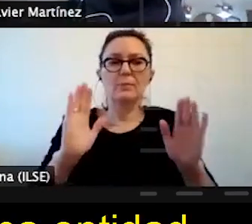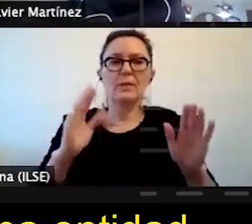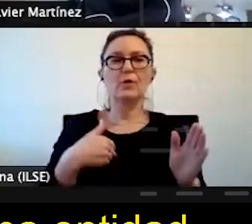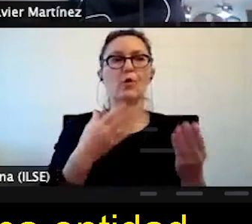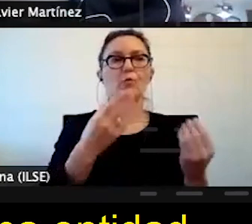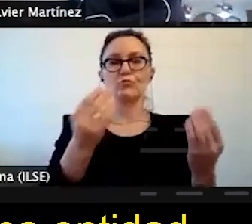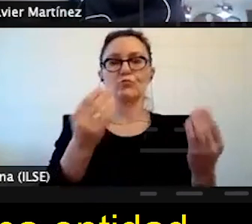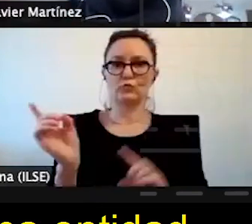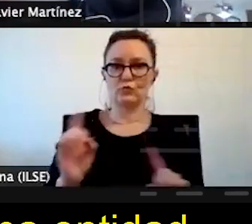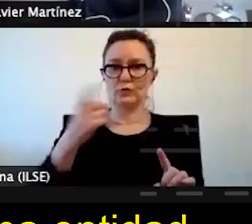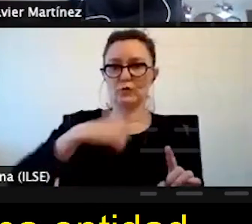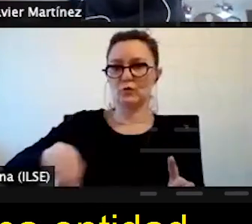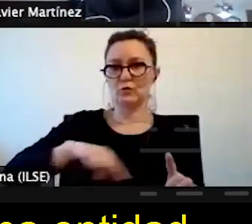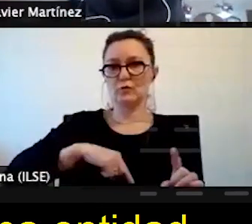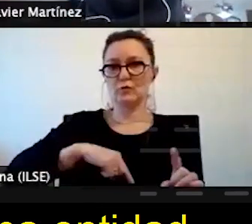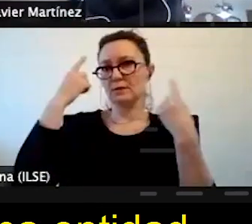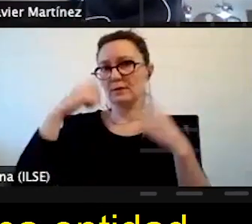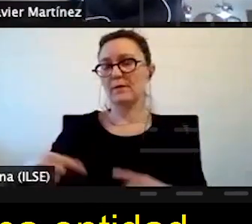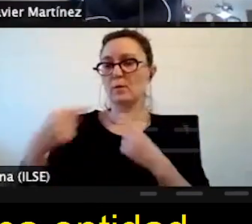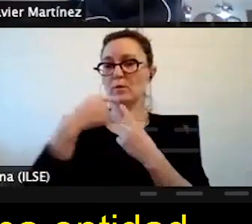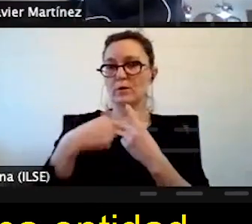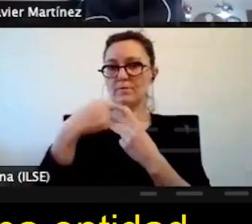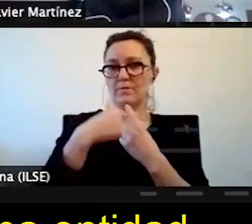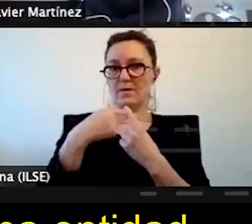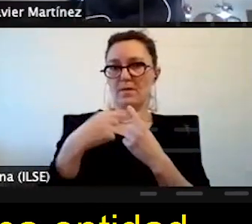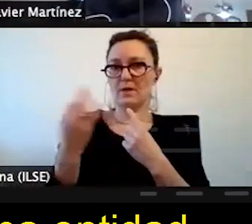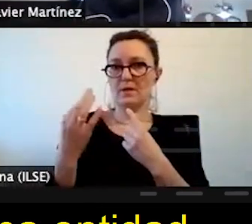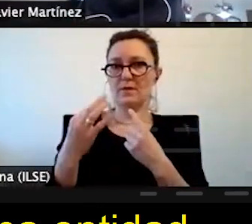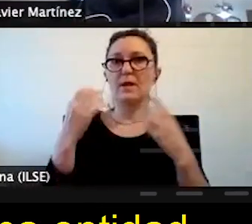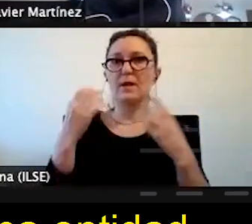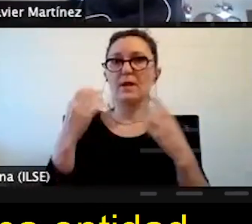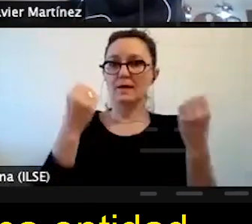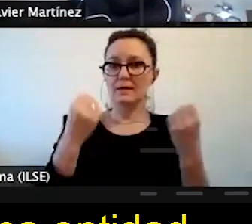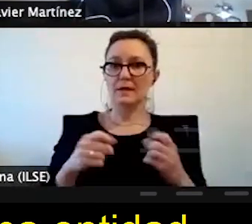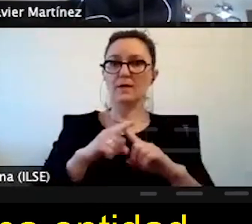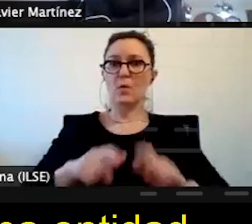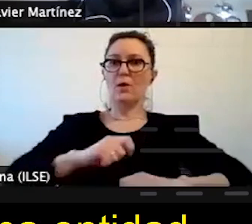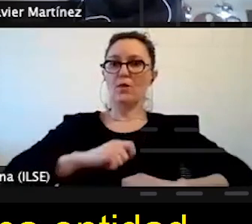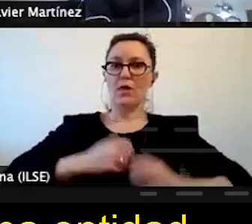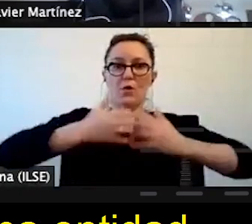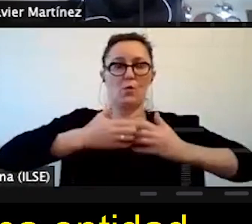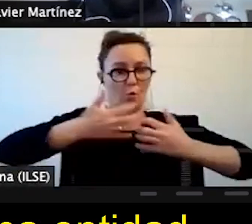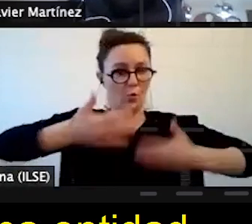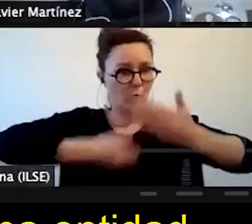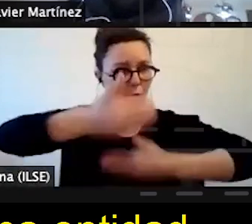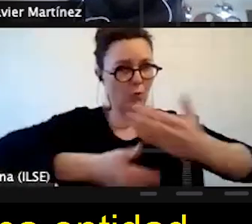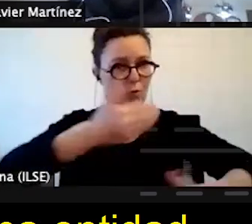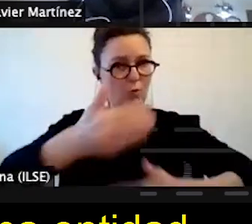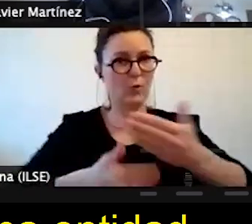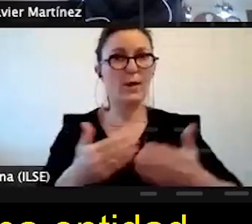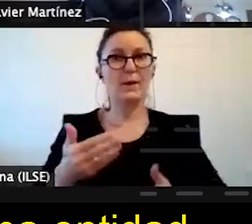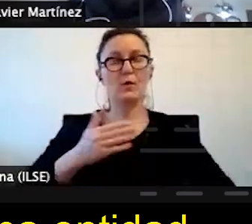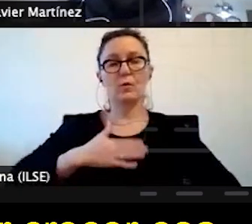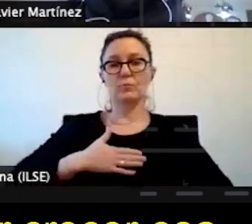que ser una referencia, tenemos que ser una entidad tractora, lógicamente, pero también tenemos claro que no podemos hacerlo solos,